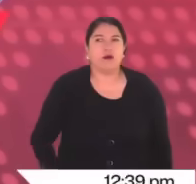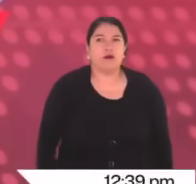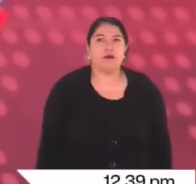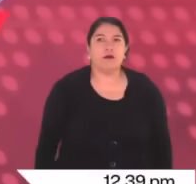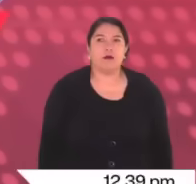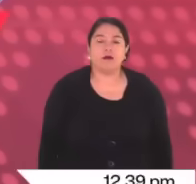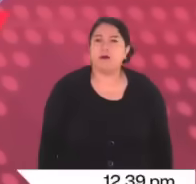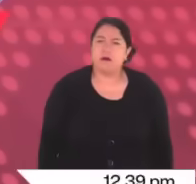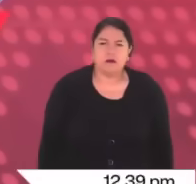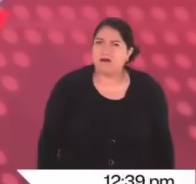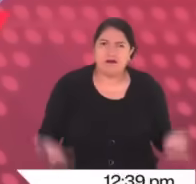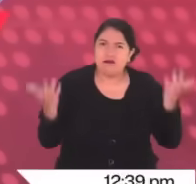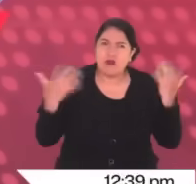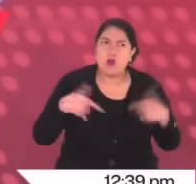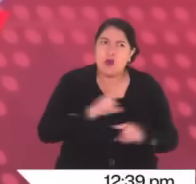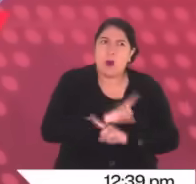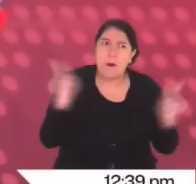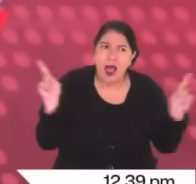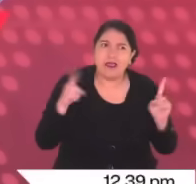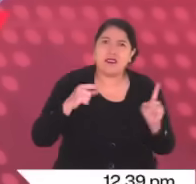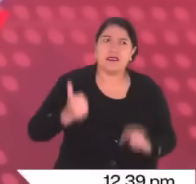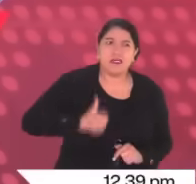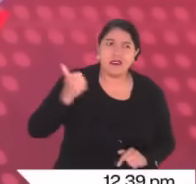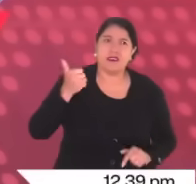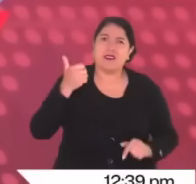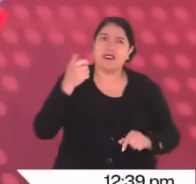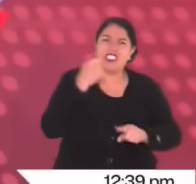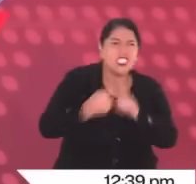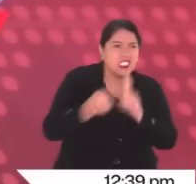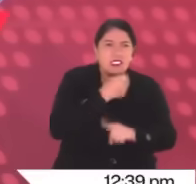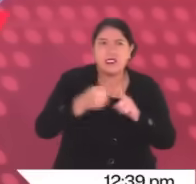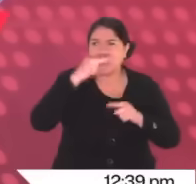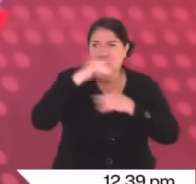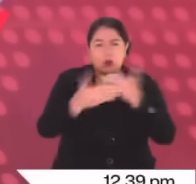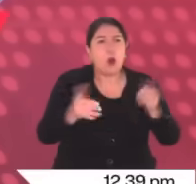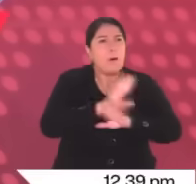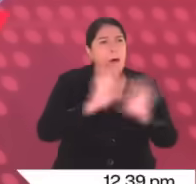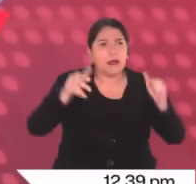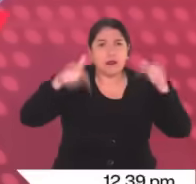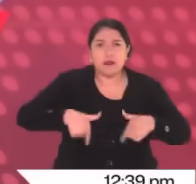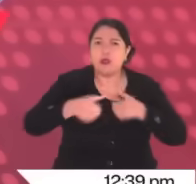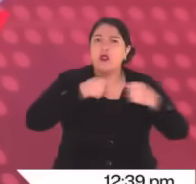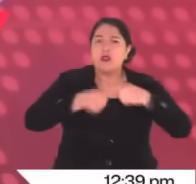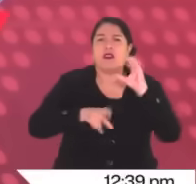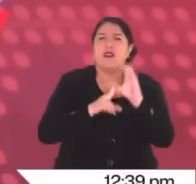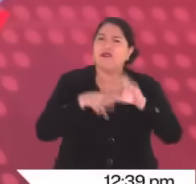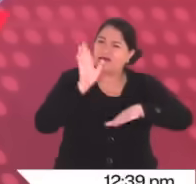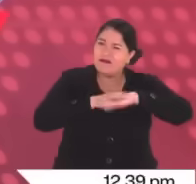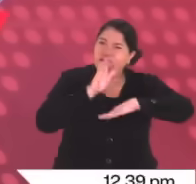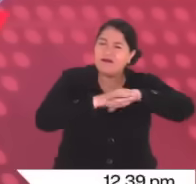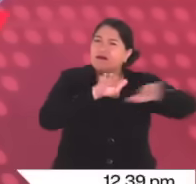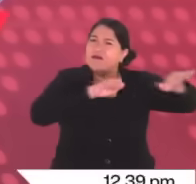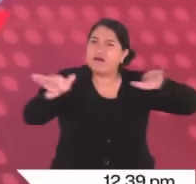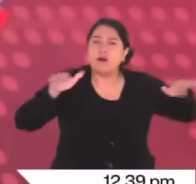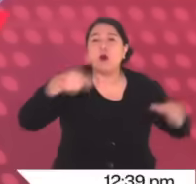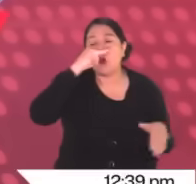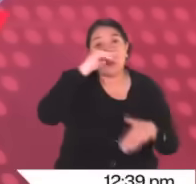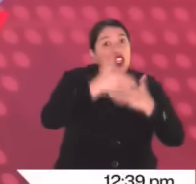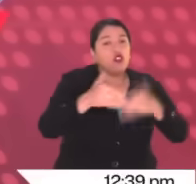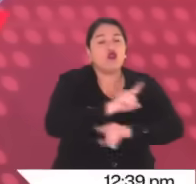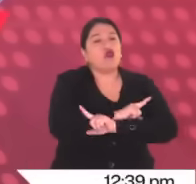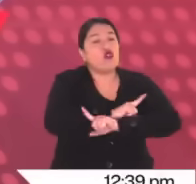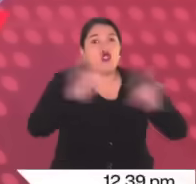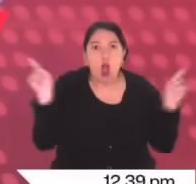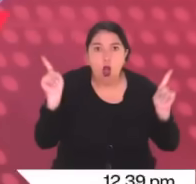Y es que no podemos permitir que se sigan cometiendo abusos contra nuestros niños desde noticias RCN renovamos el llamado con nuestros niños no